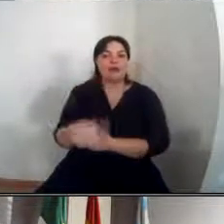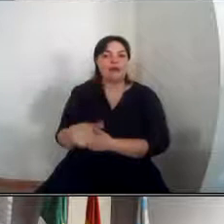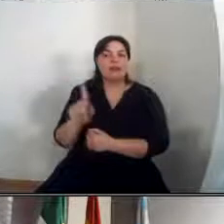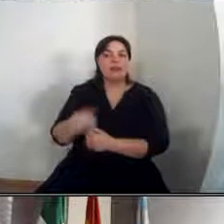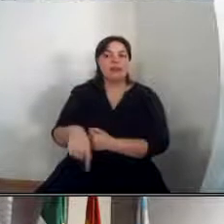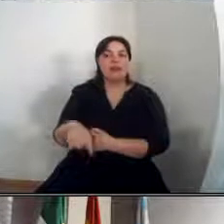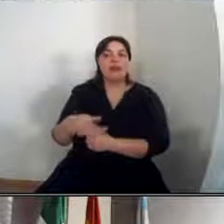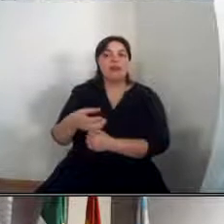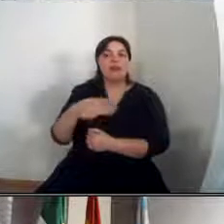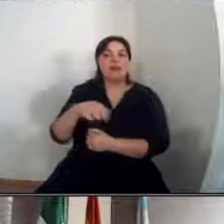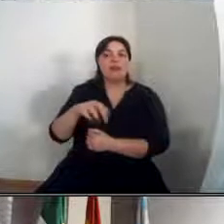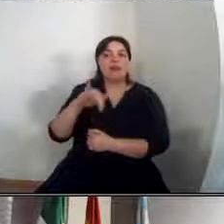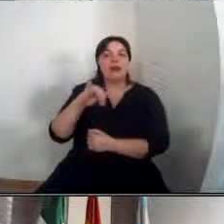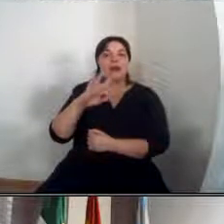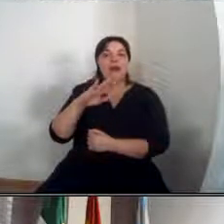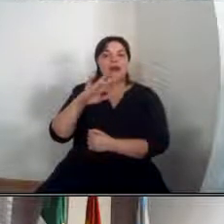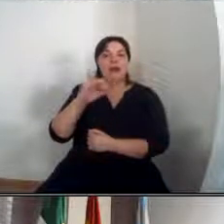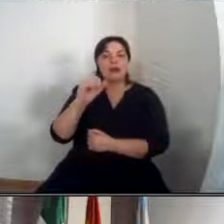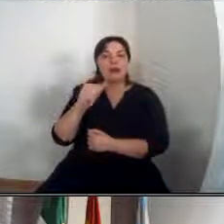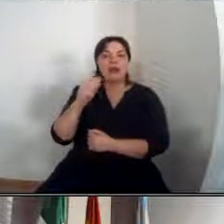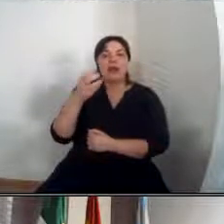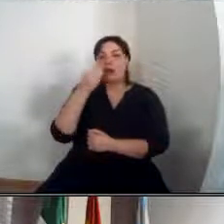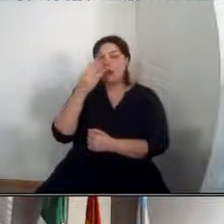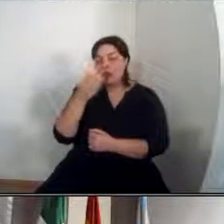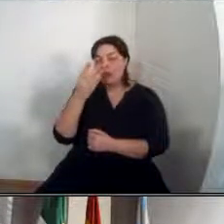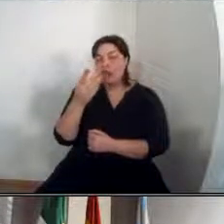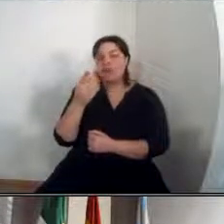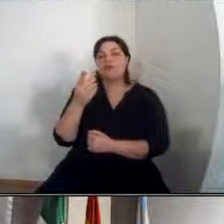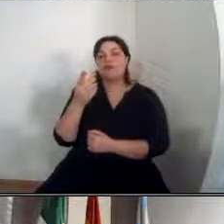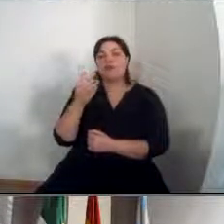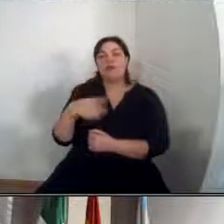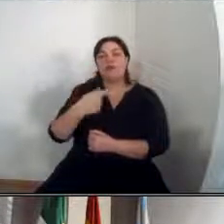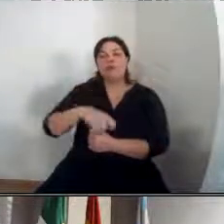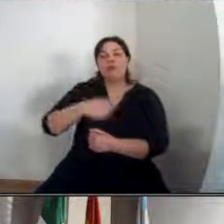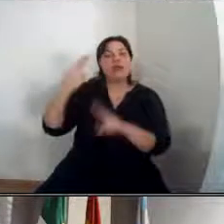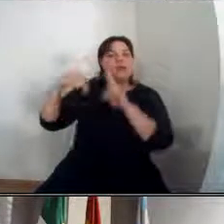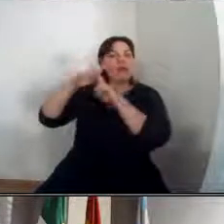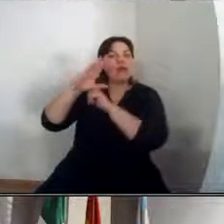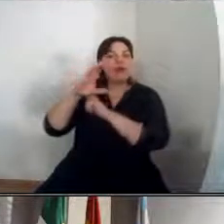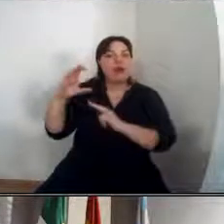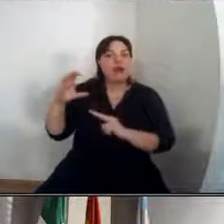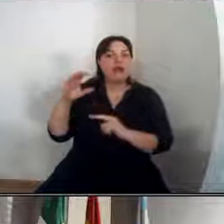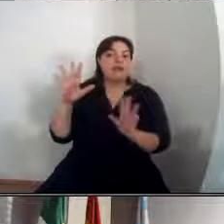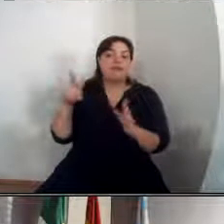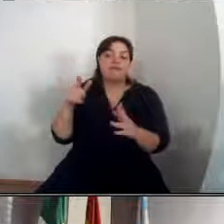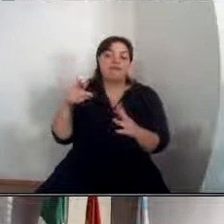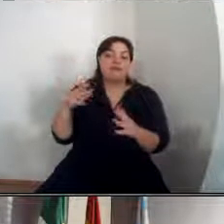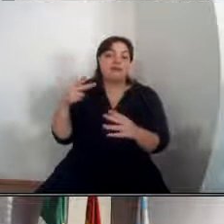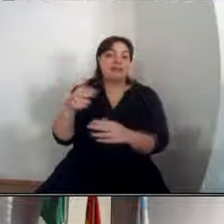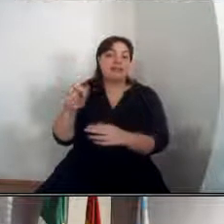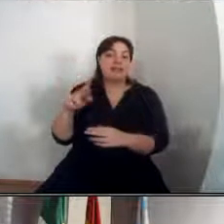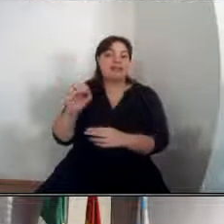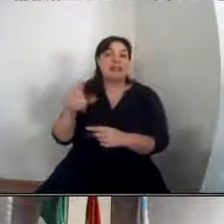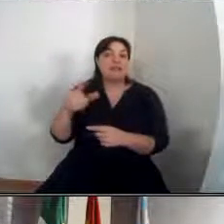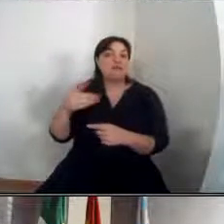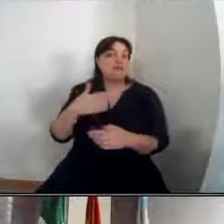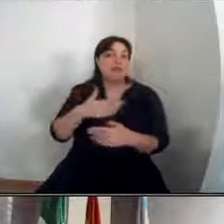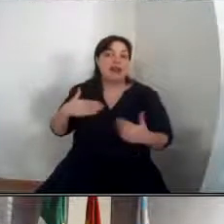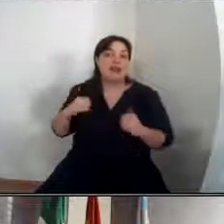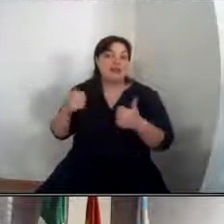Rosario Cordero Martín, presidenta de Diputación de Cáceres. Así que, Charo, cuando lo desees.